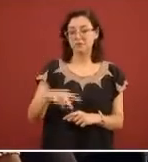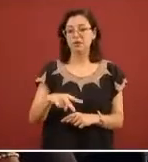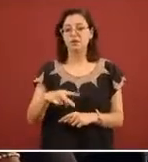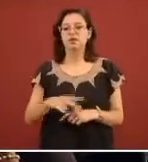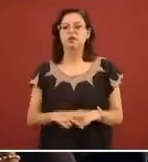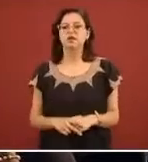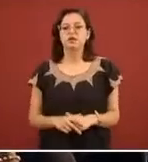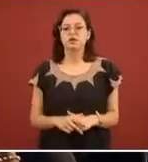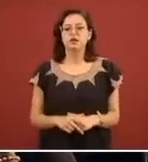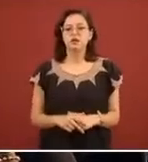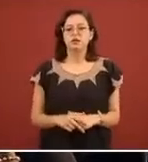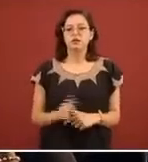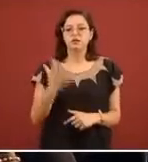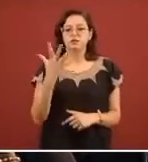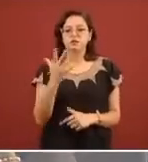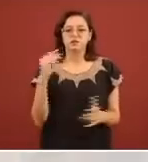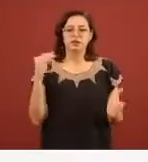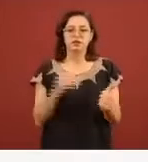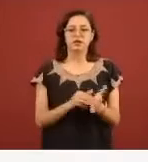nacional,